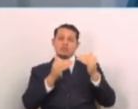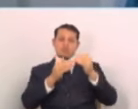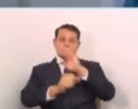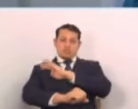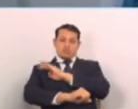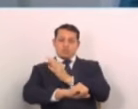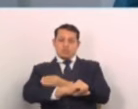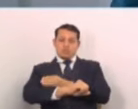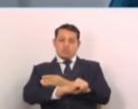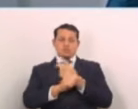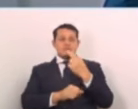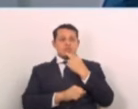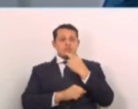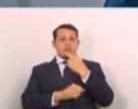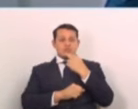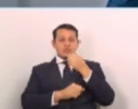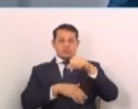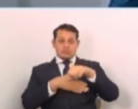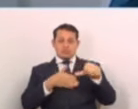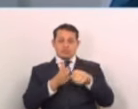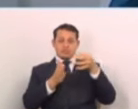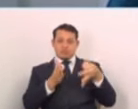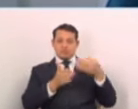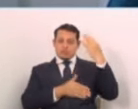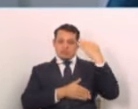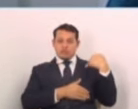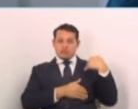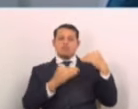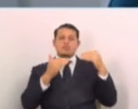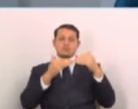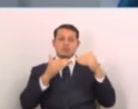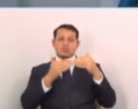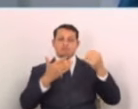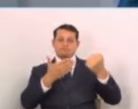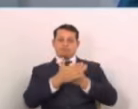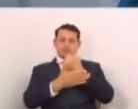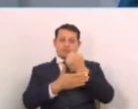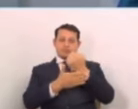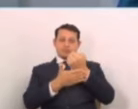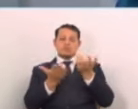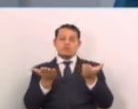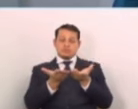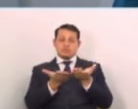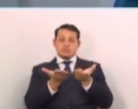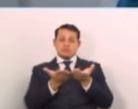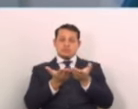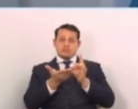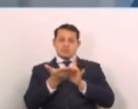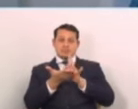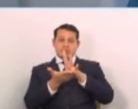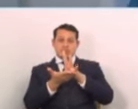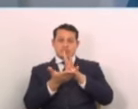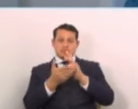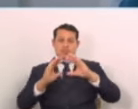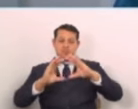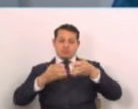se fortalezca la unidad de género de la Asamblea Legislativa, y lamentamos que se ha eliminado